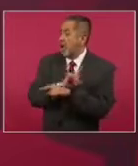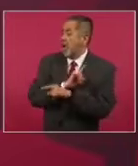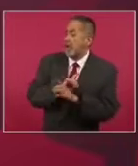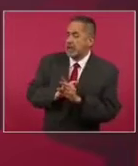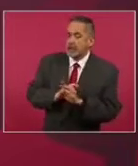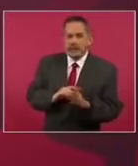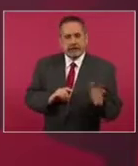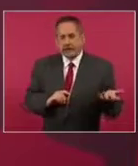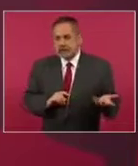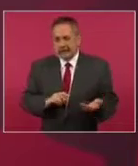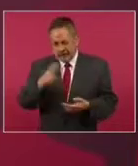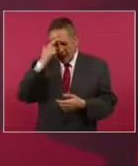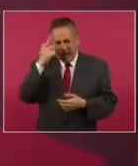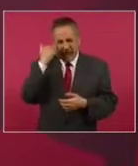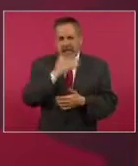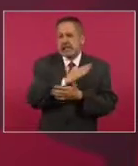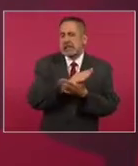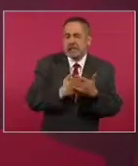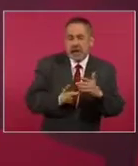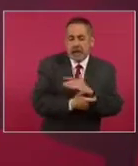que eran los mochis